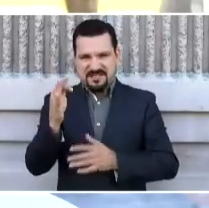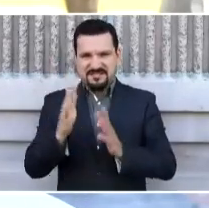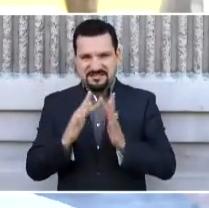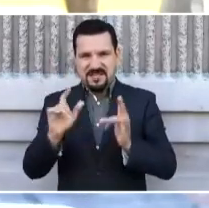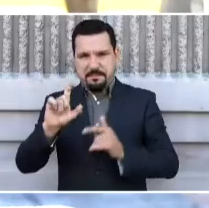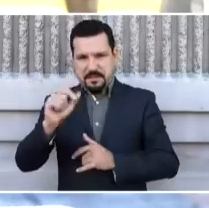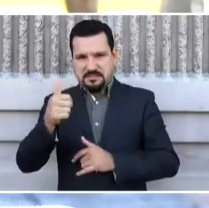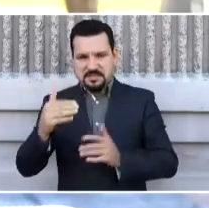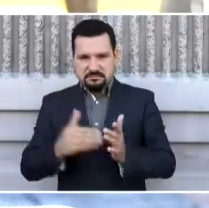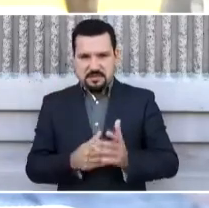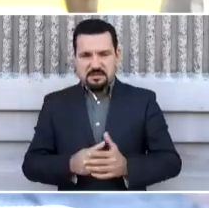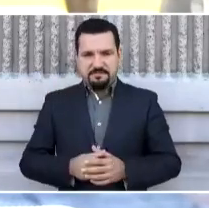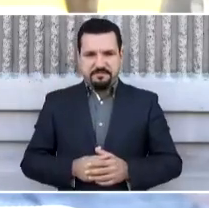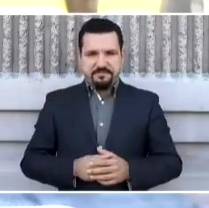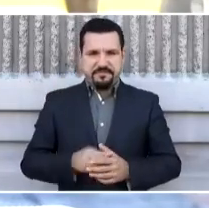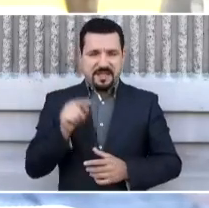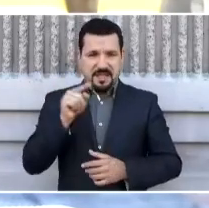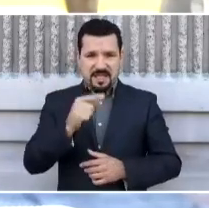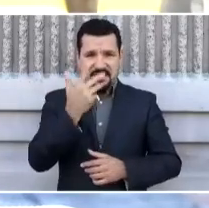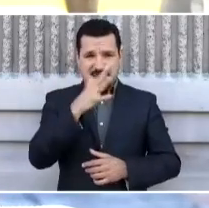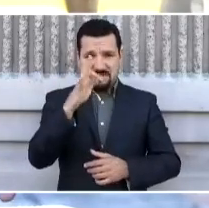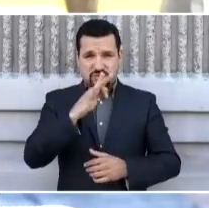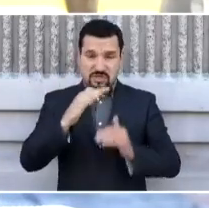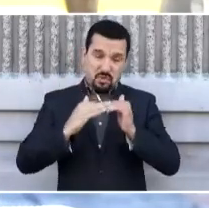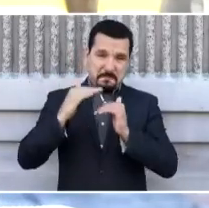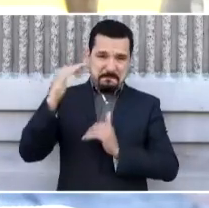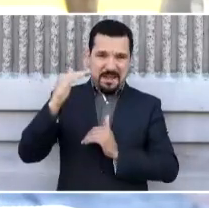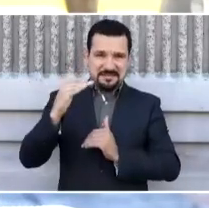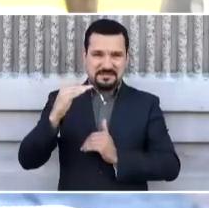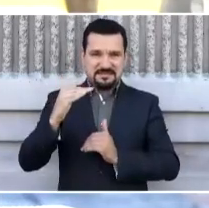las letalidades en todos estos países superan al 10%.